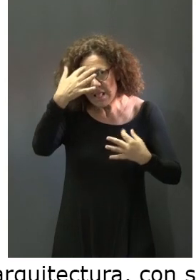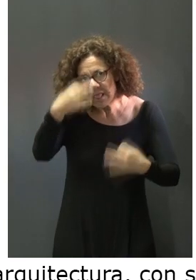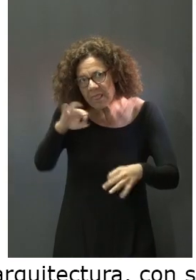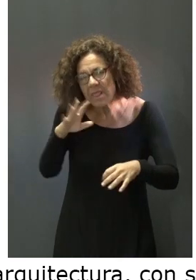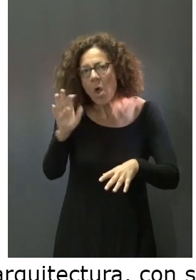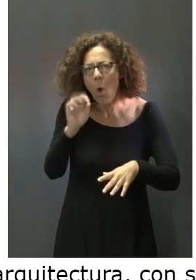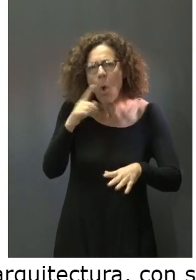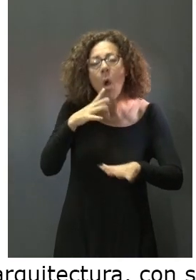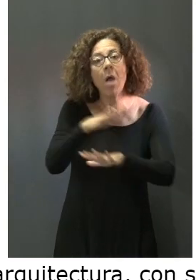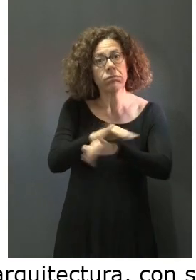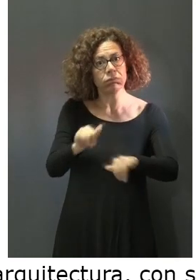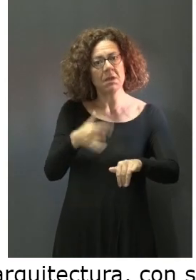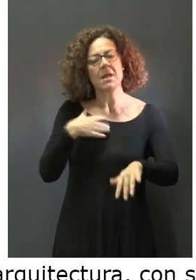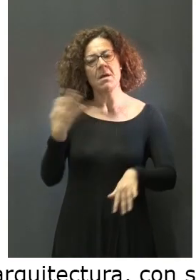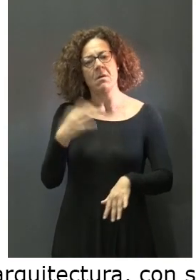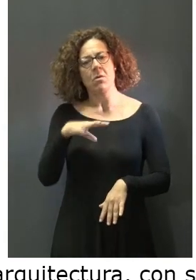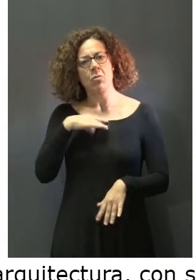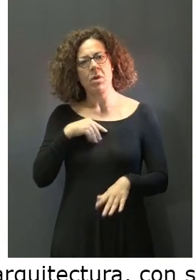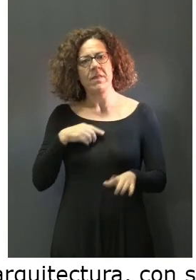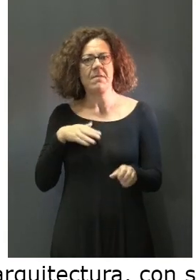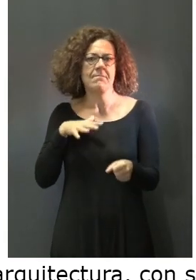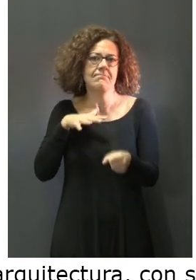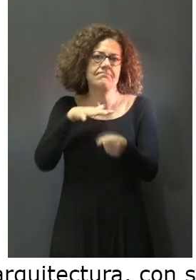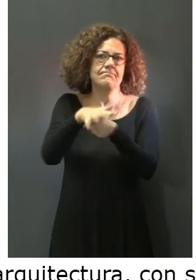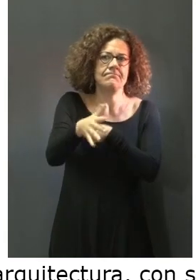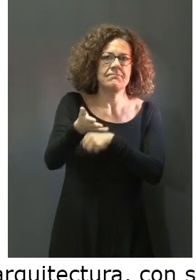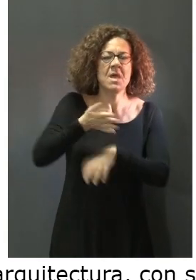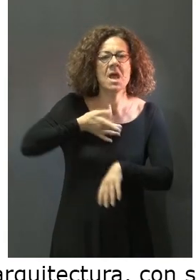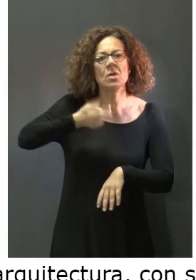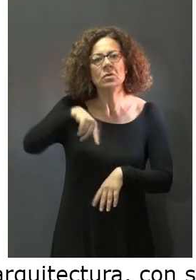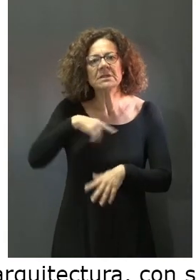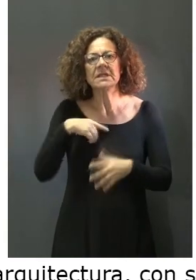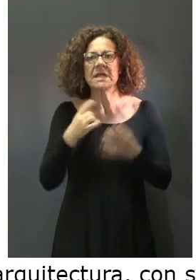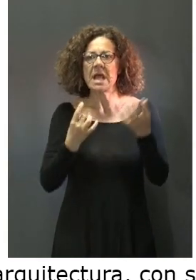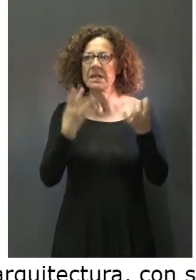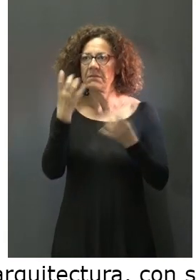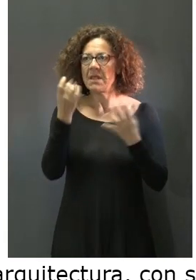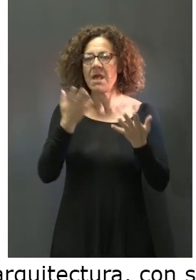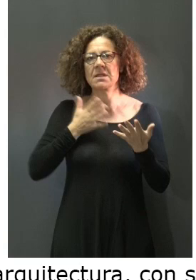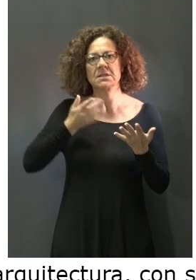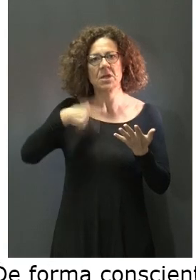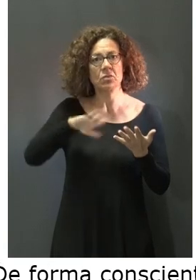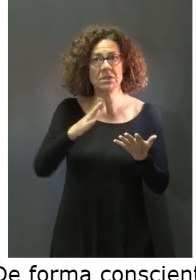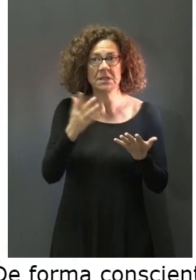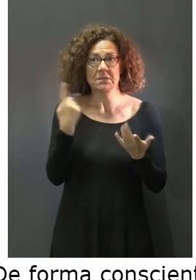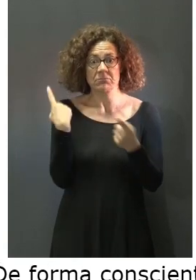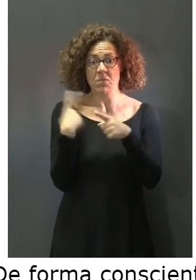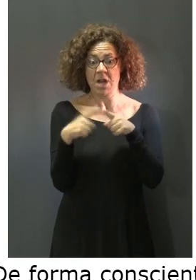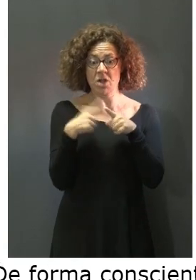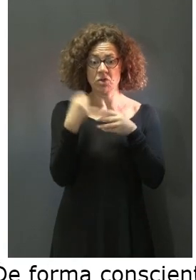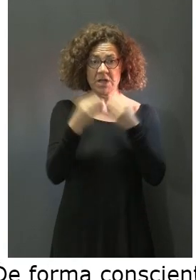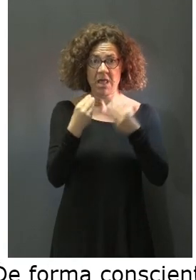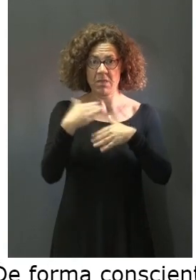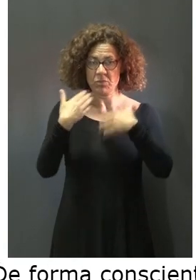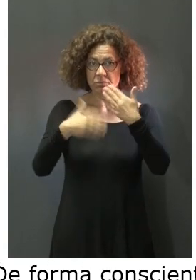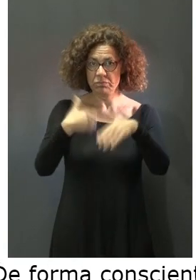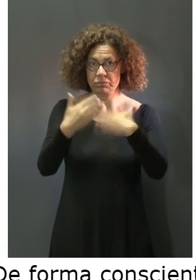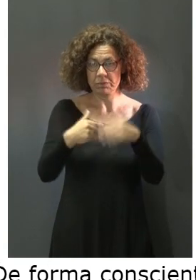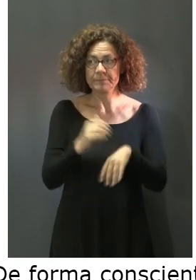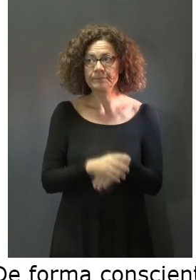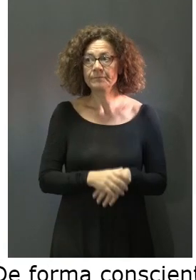inconsciente puede influir en los comportamientos, en nuestras actividades y en todas las cosas que realizamos, ¿no? Y con